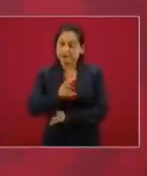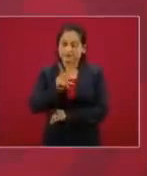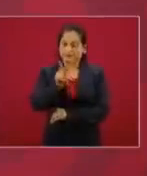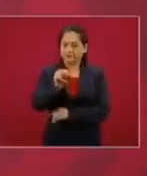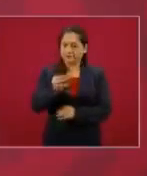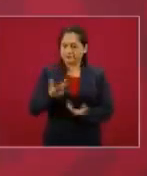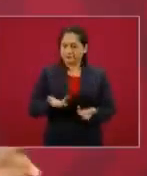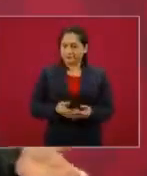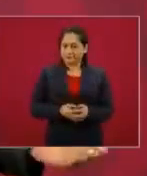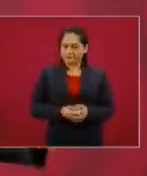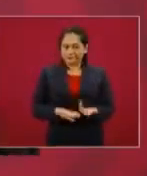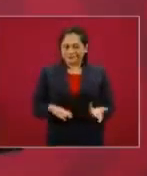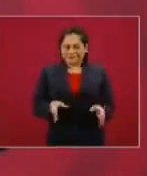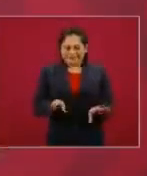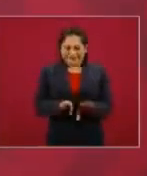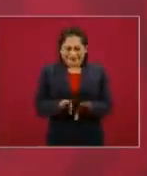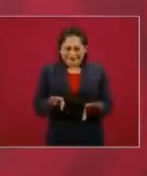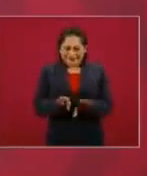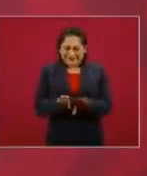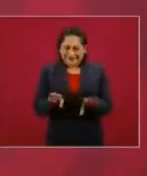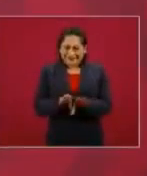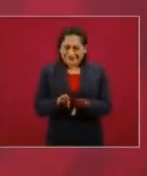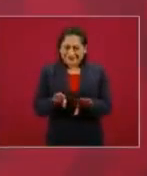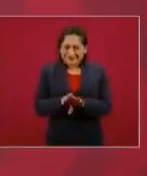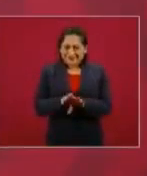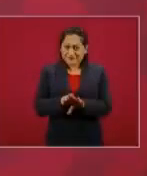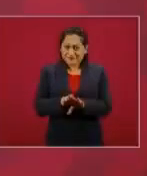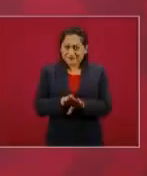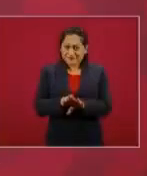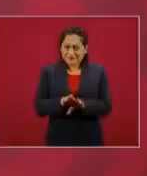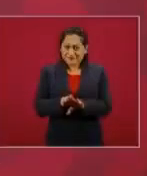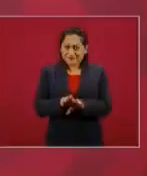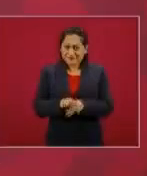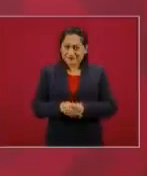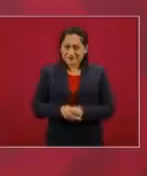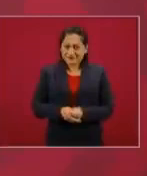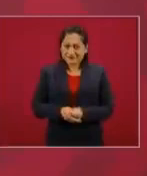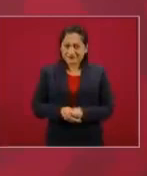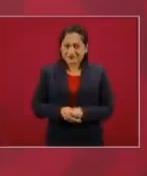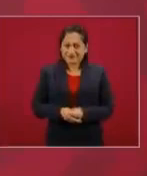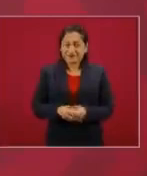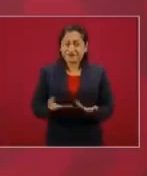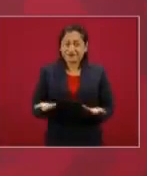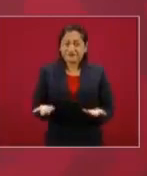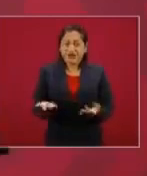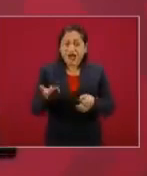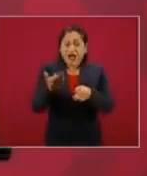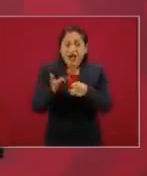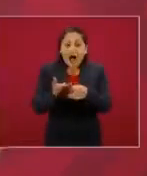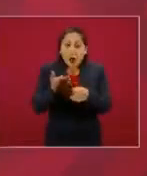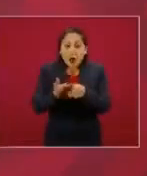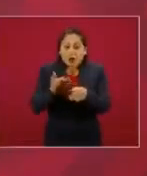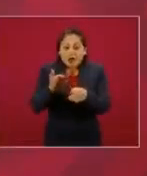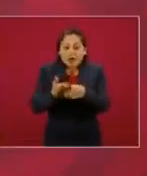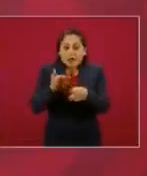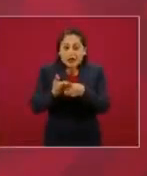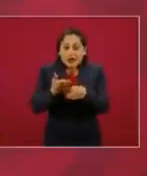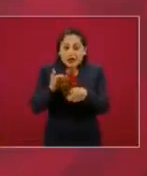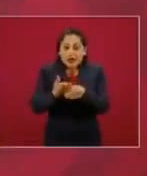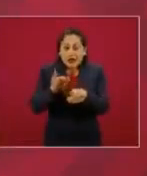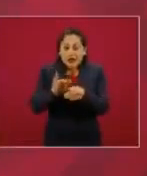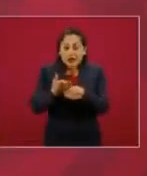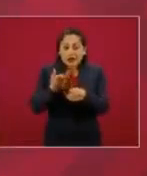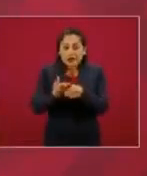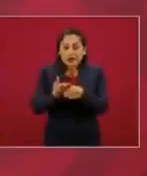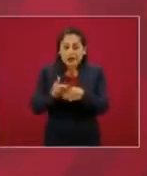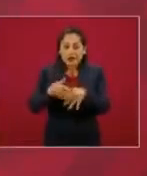Gobierno Federal pero la achacaba a gobiernos anteriores y efectivamente gobiernos anteriores habían recurrido de forma muy consistente muy